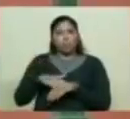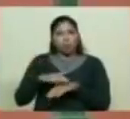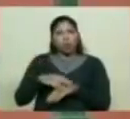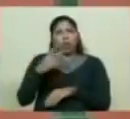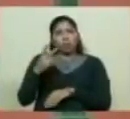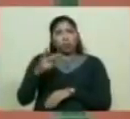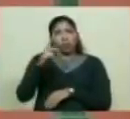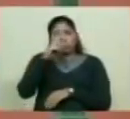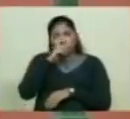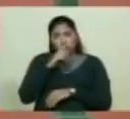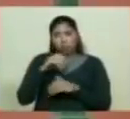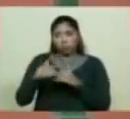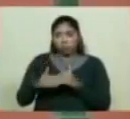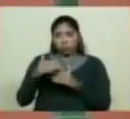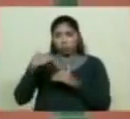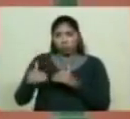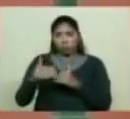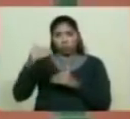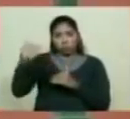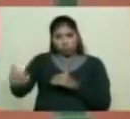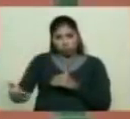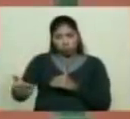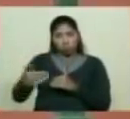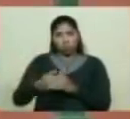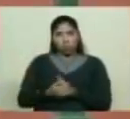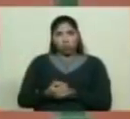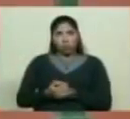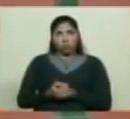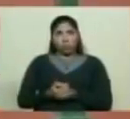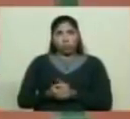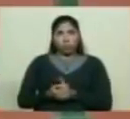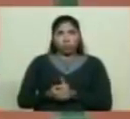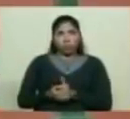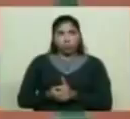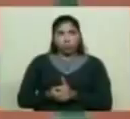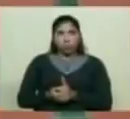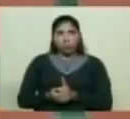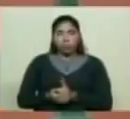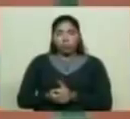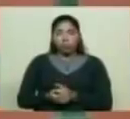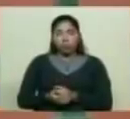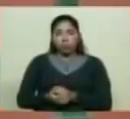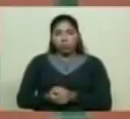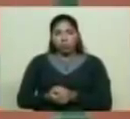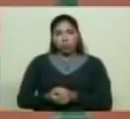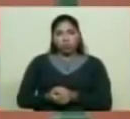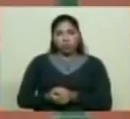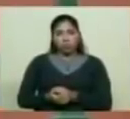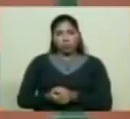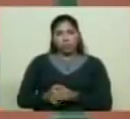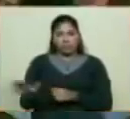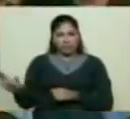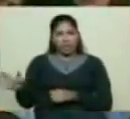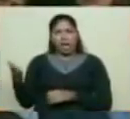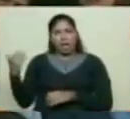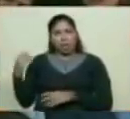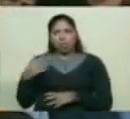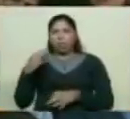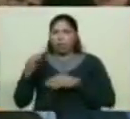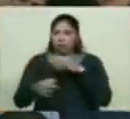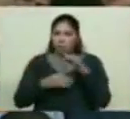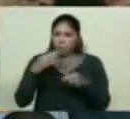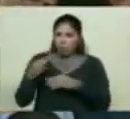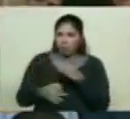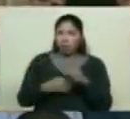que se suceden durante el año 2018 ya citaban algunos el gobernador el correo del orinoco